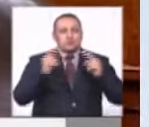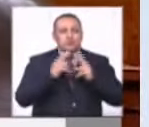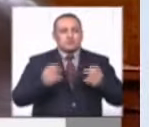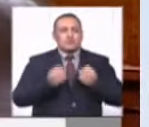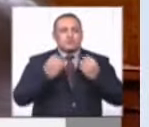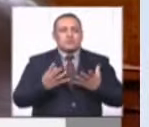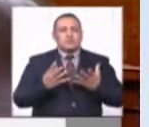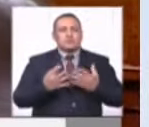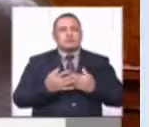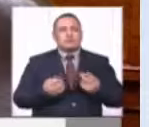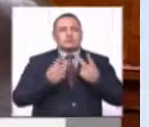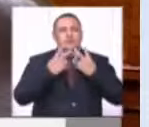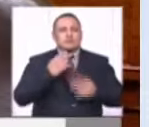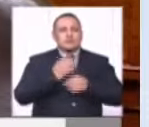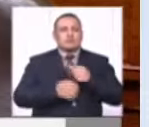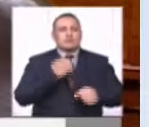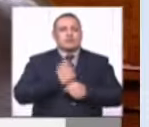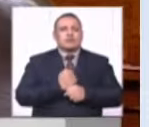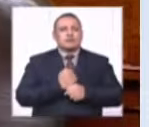bien que el año